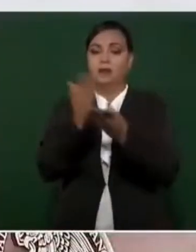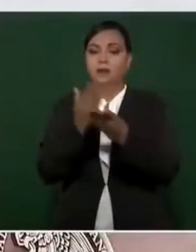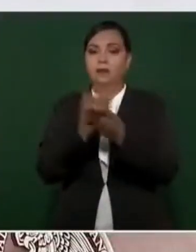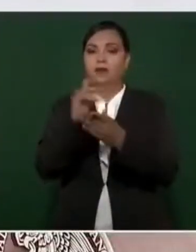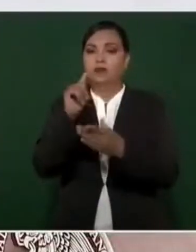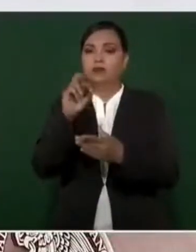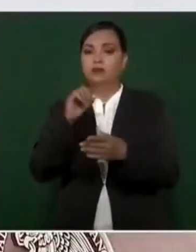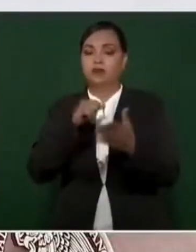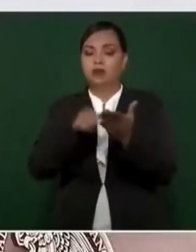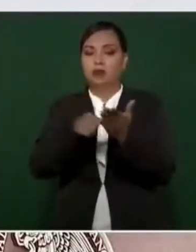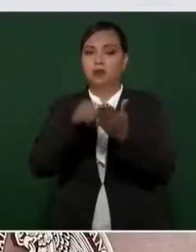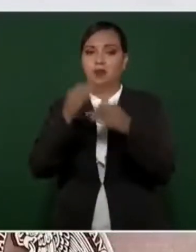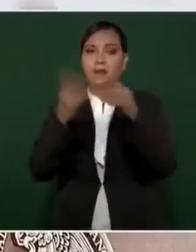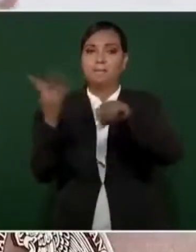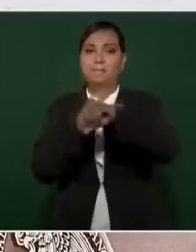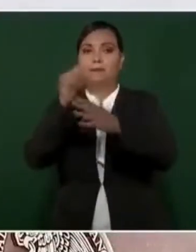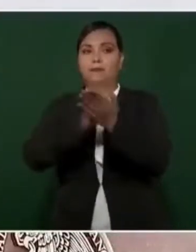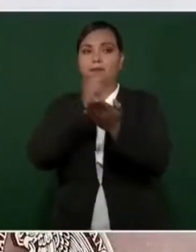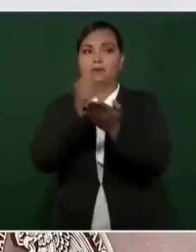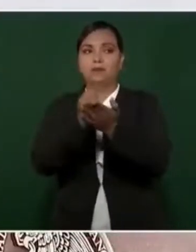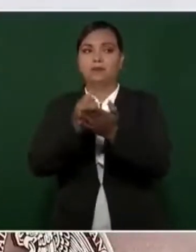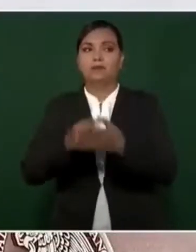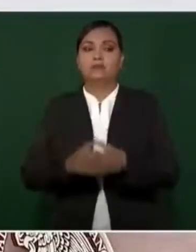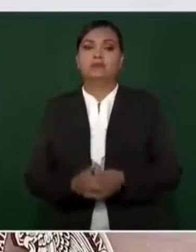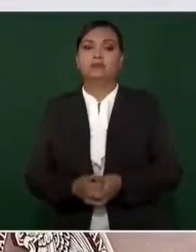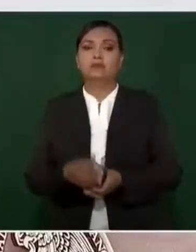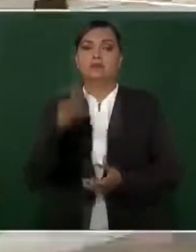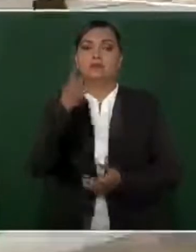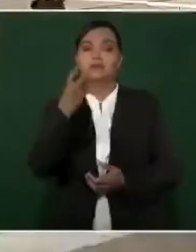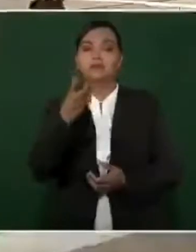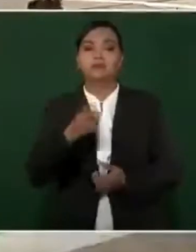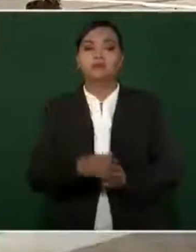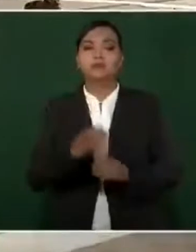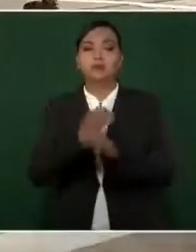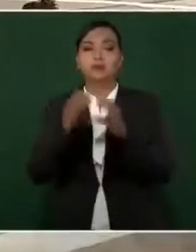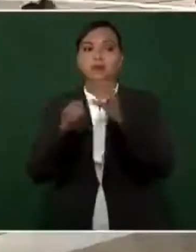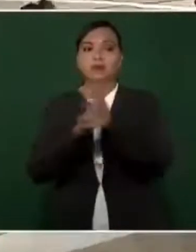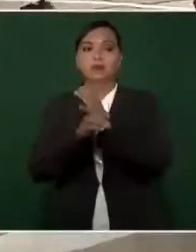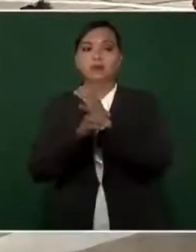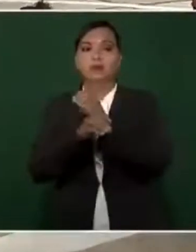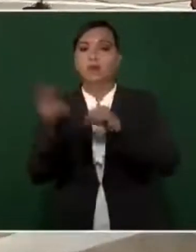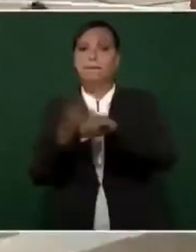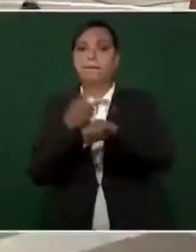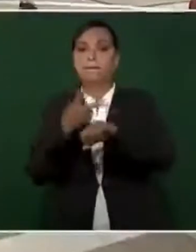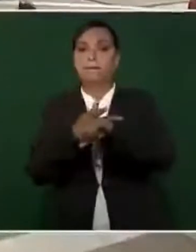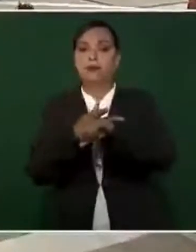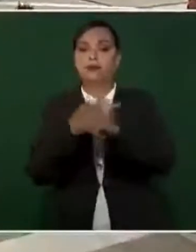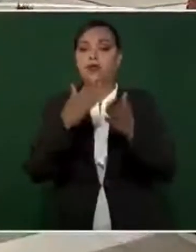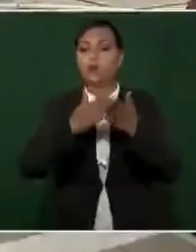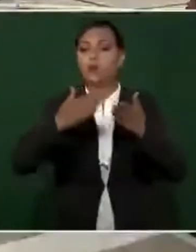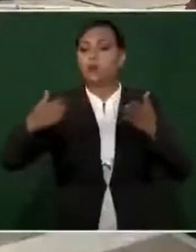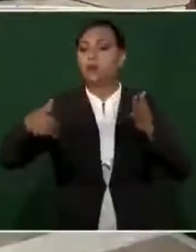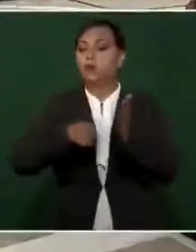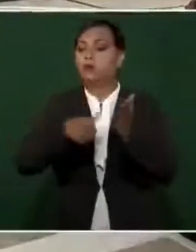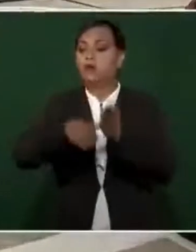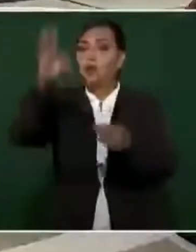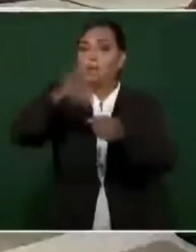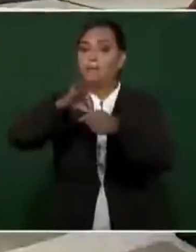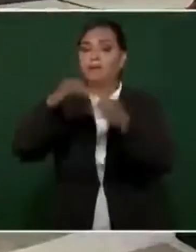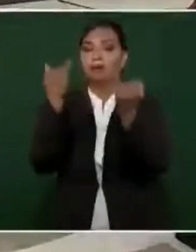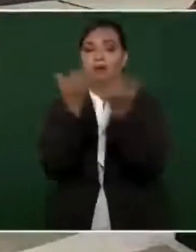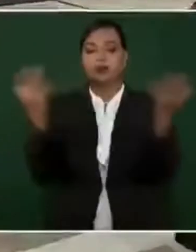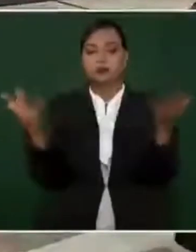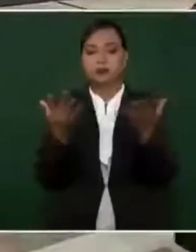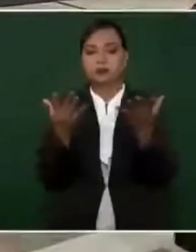en Tamaulipas. Así es que esos son hechos de un proceso electoral que fue